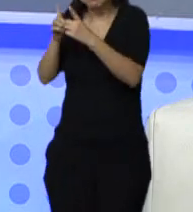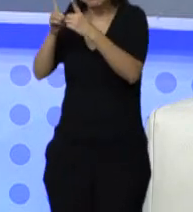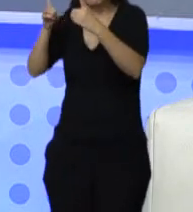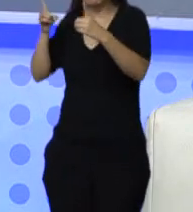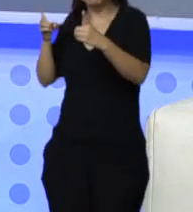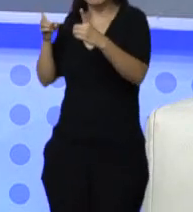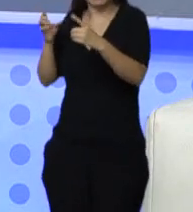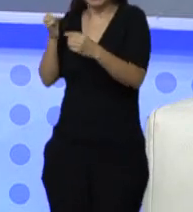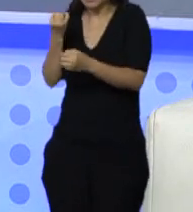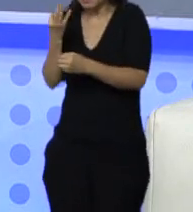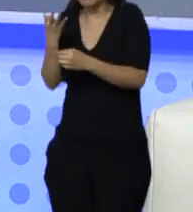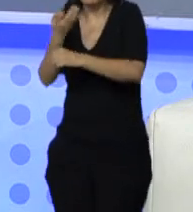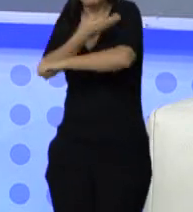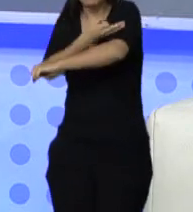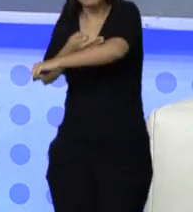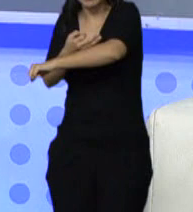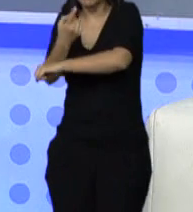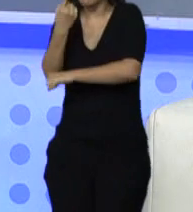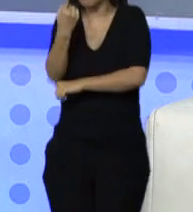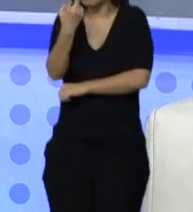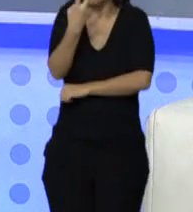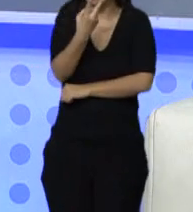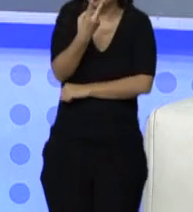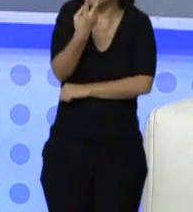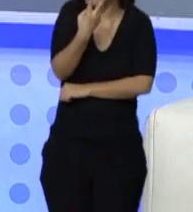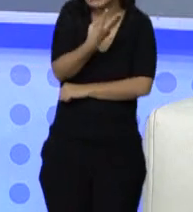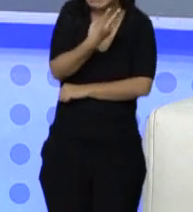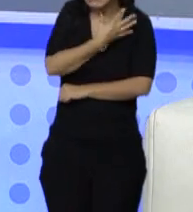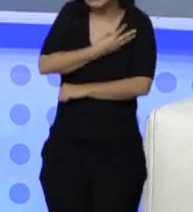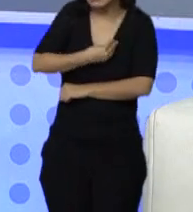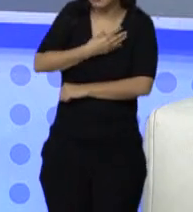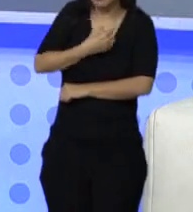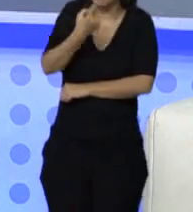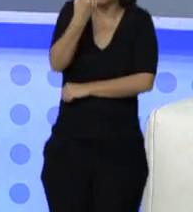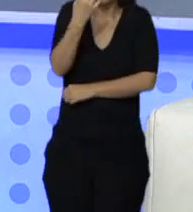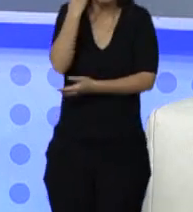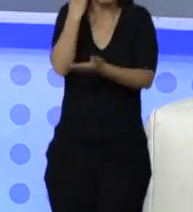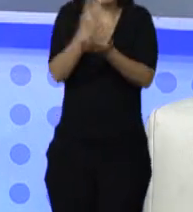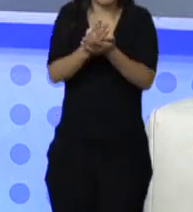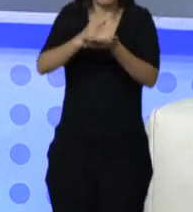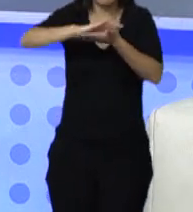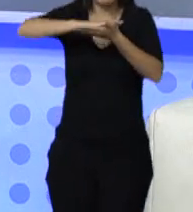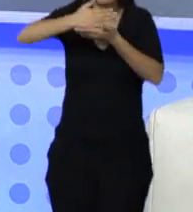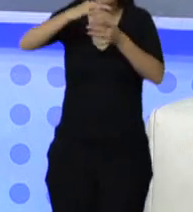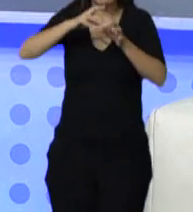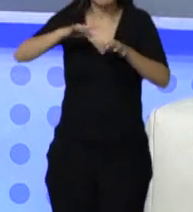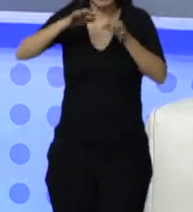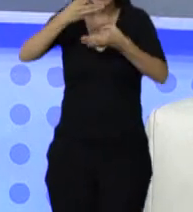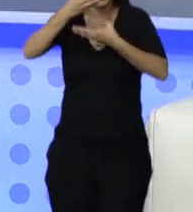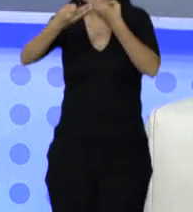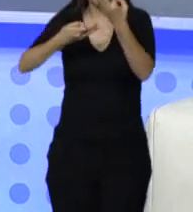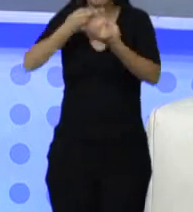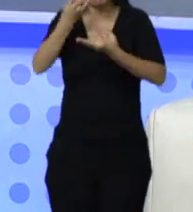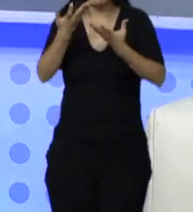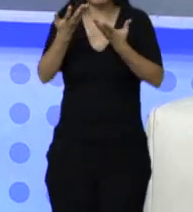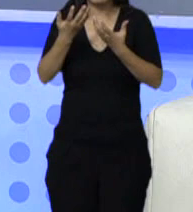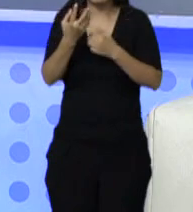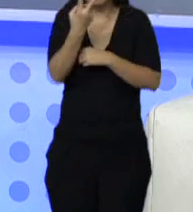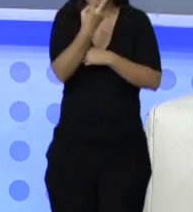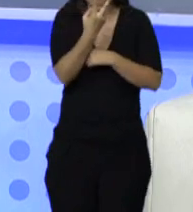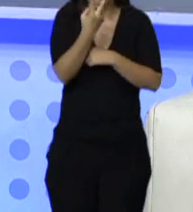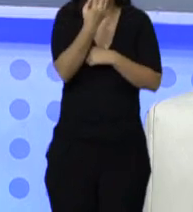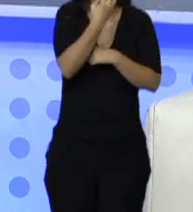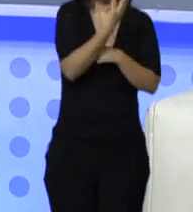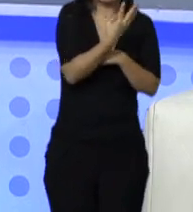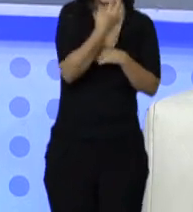pensarlo de dos o tres niños y solamente una computadora nada entonces bueno y todos y todas esas dos escuelas o